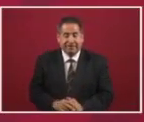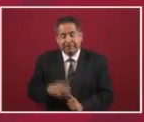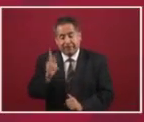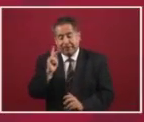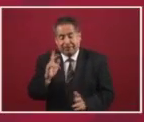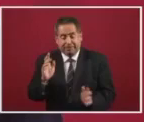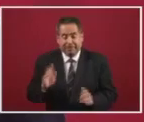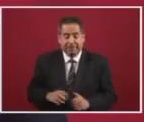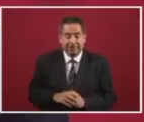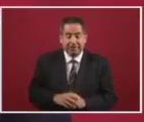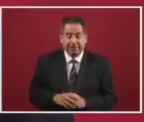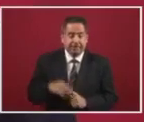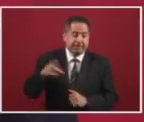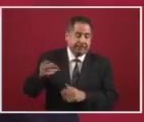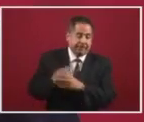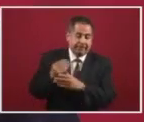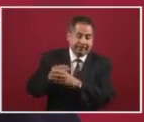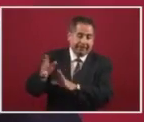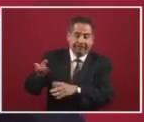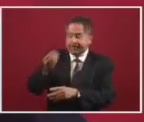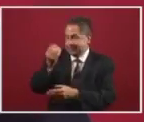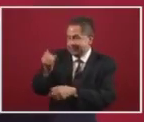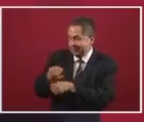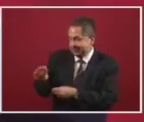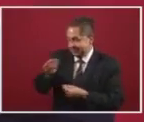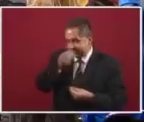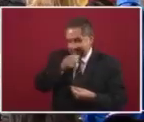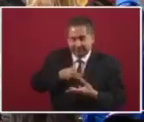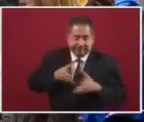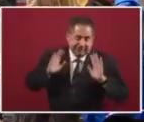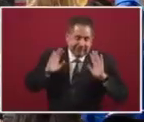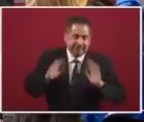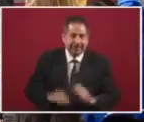pero pues eso es lo que me están informando.